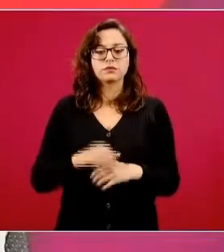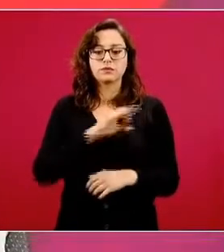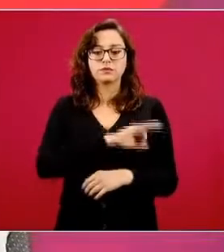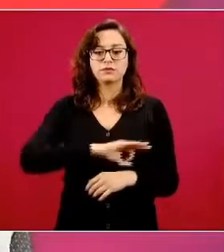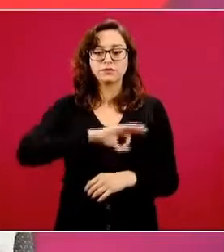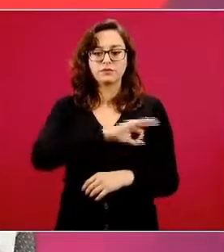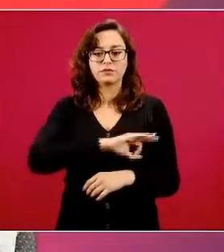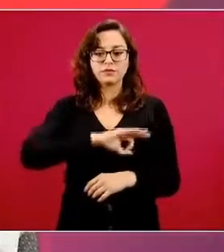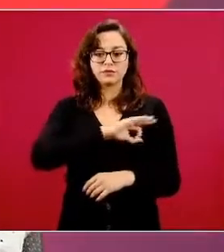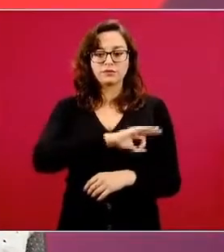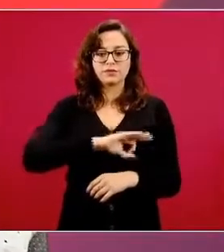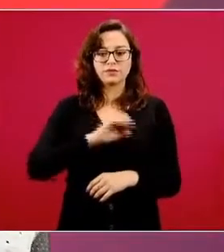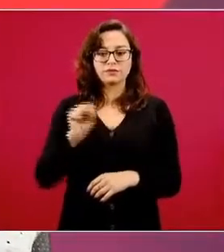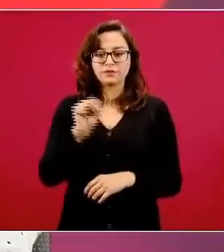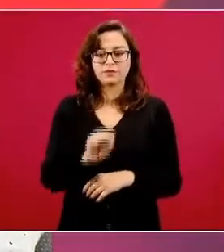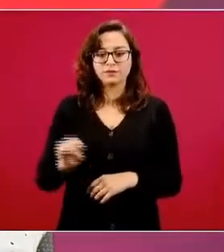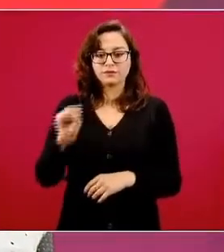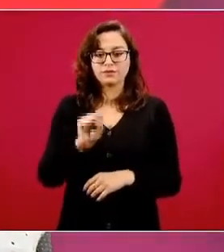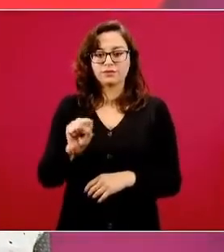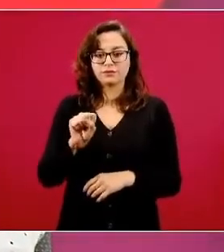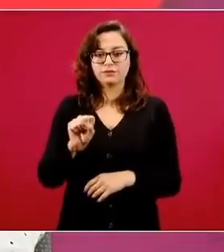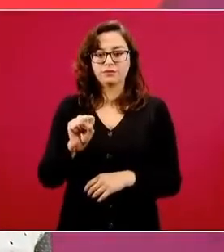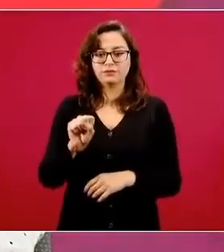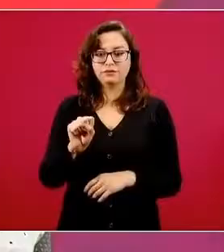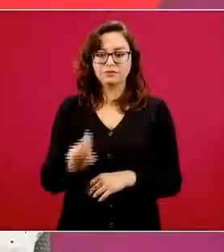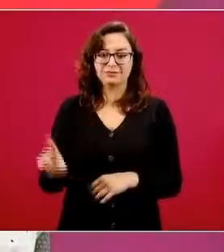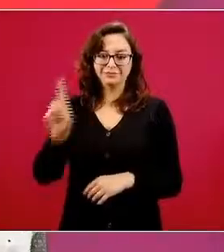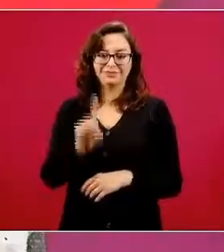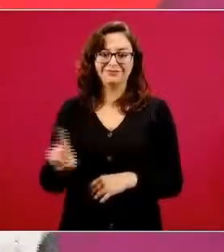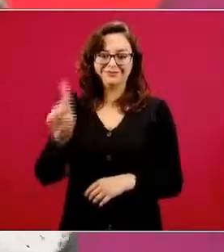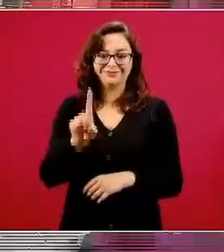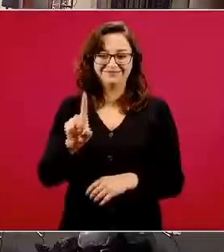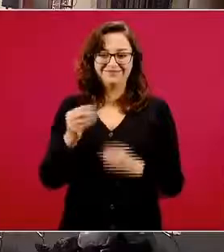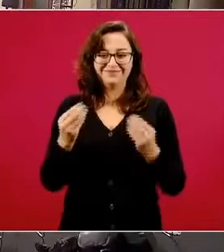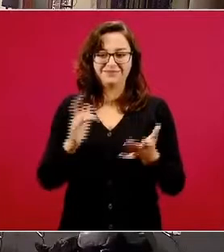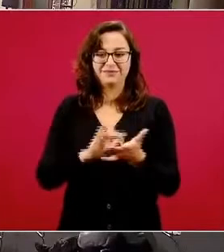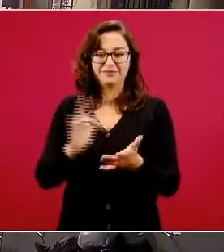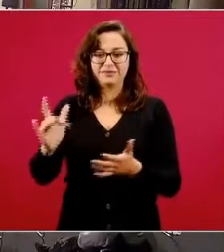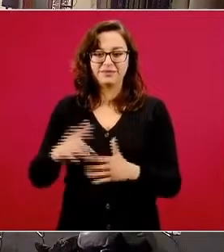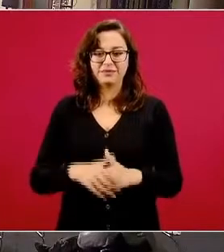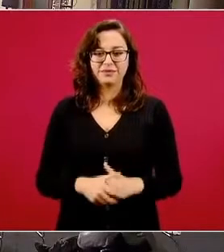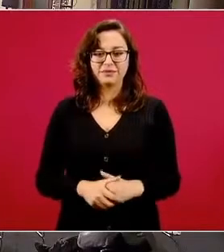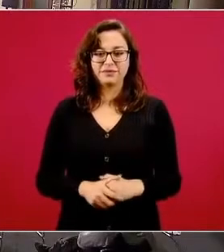un feliz sábado, lo que queda del sábado y domingo. Muchas gracias.